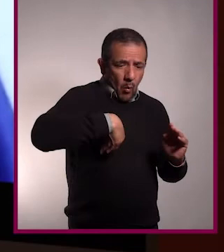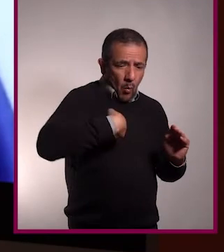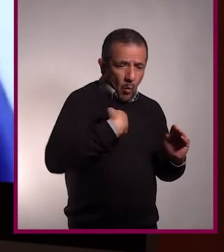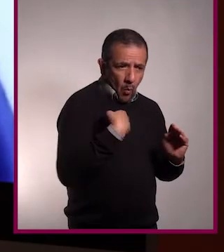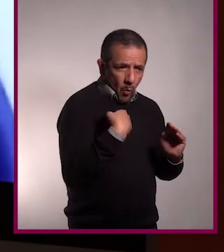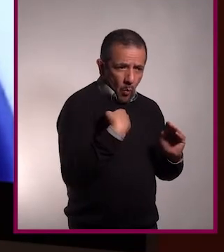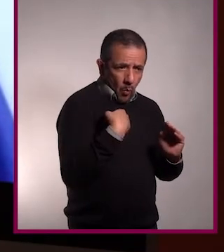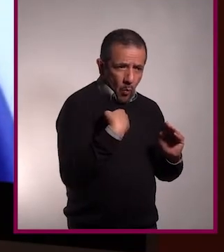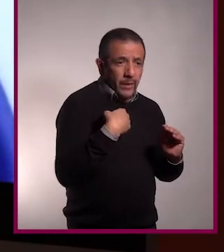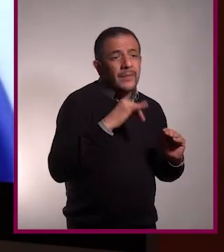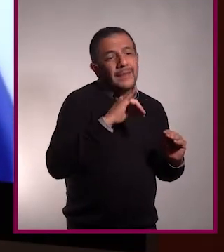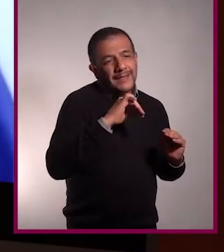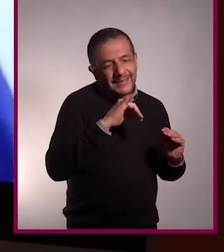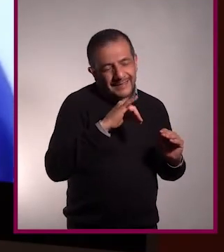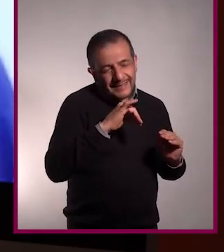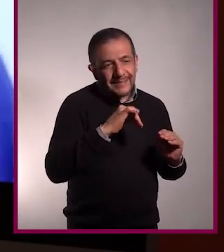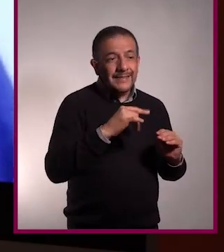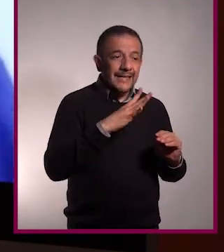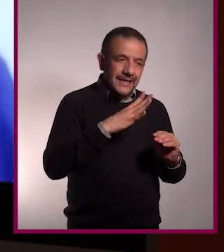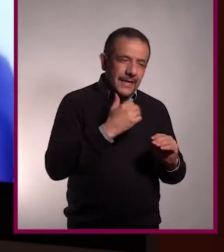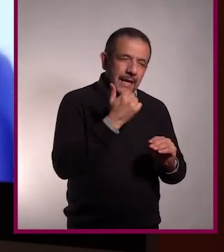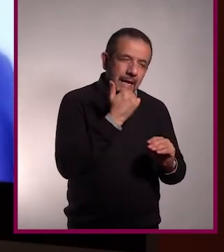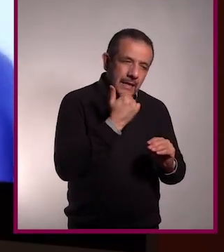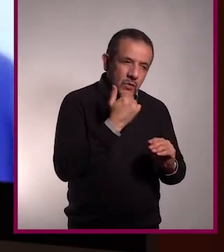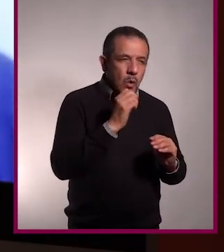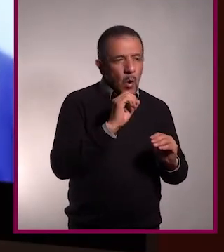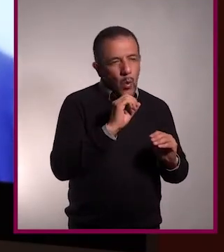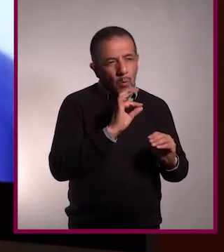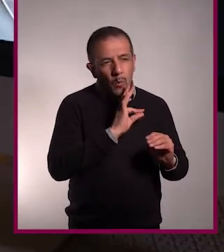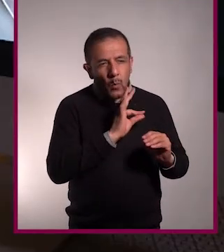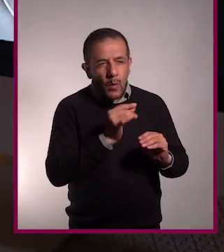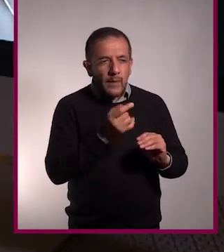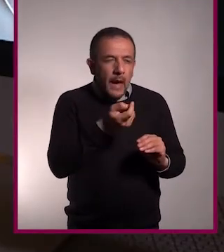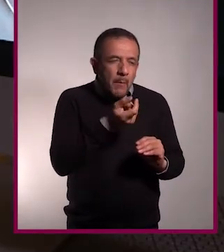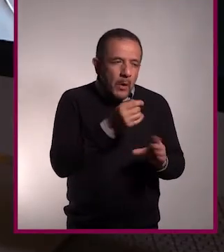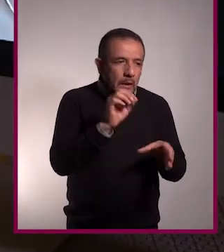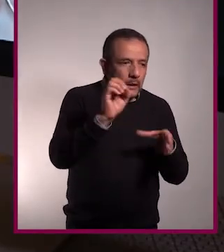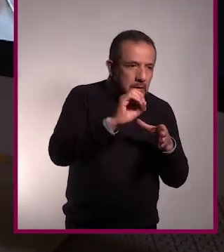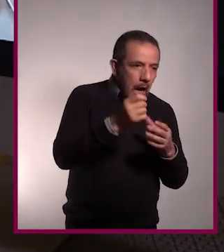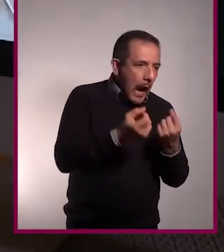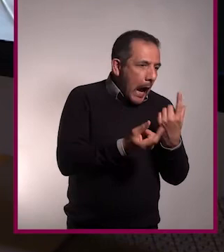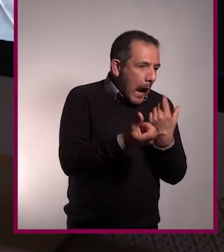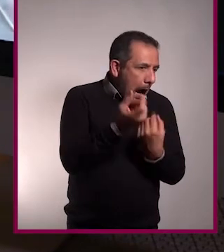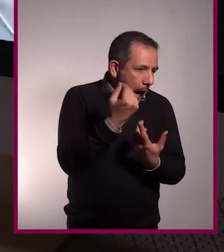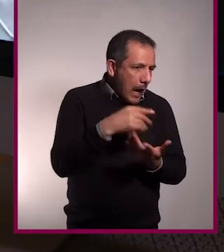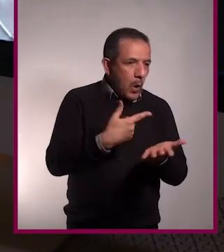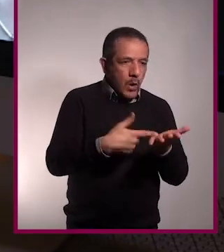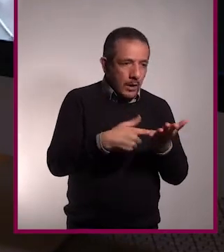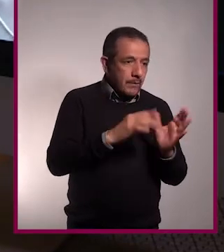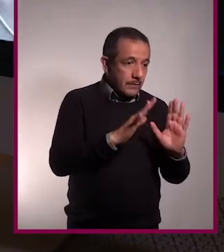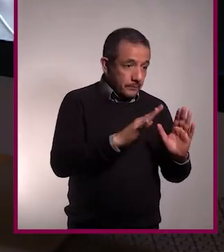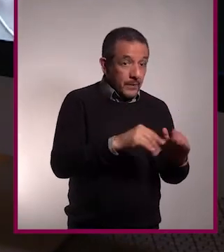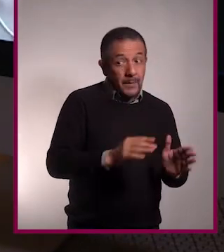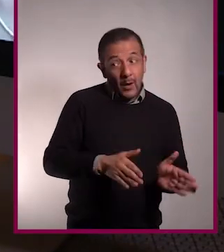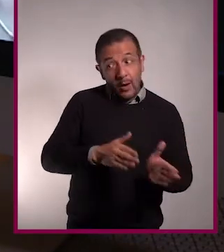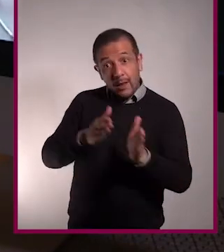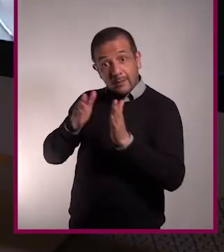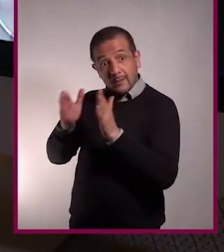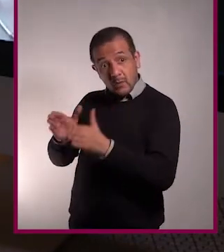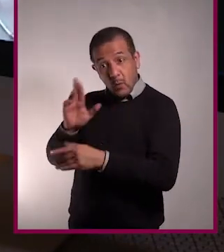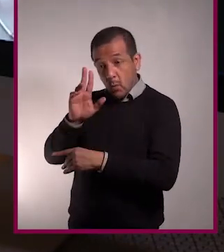ingredientes naturales, aunque tiene azúcar, puede tener algo de sodio, puede tener algo de grasas. Y